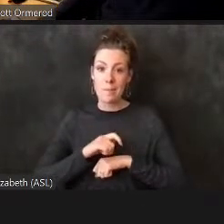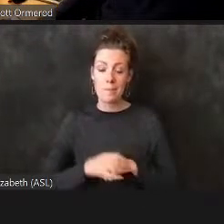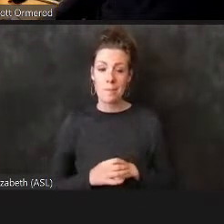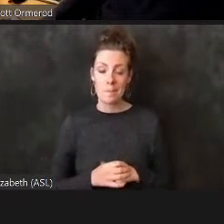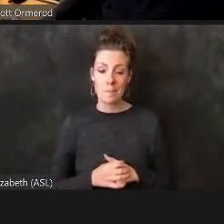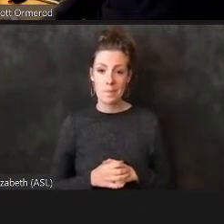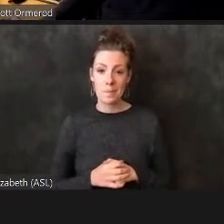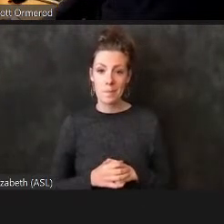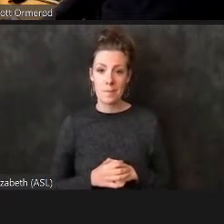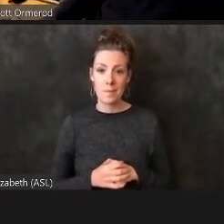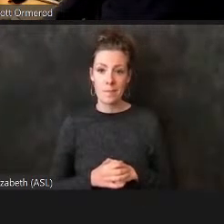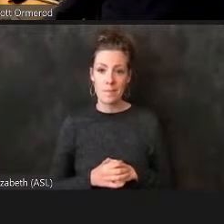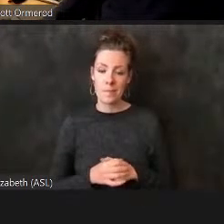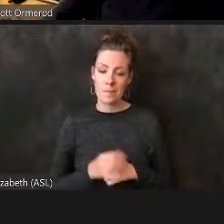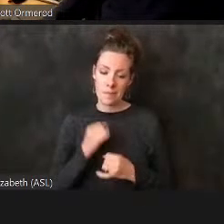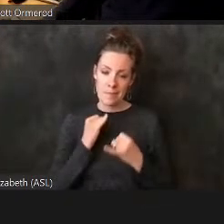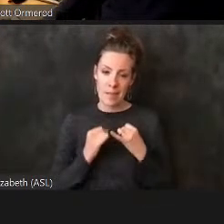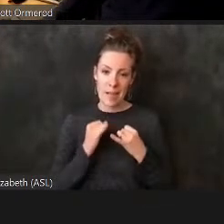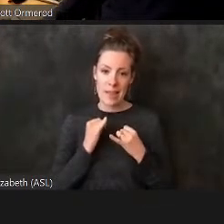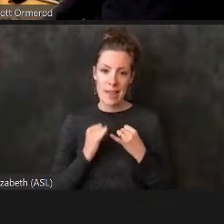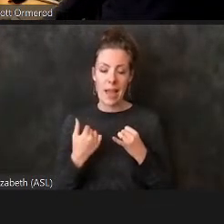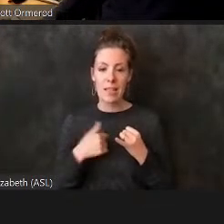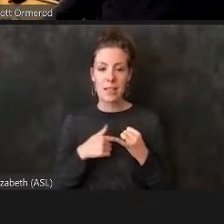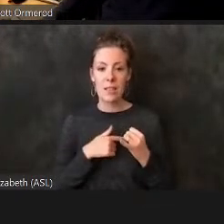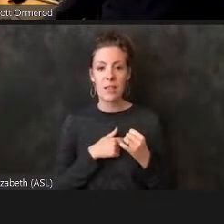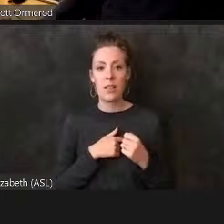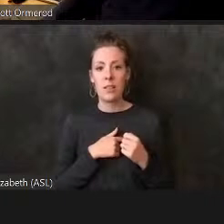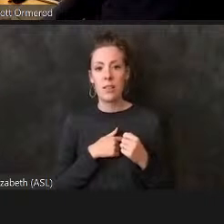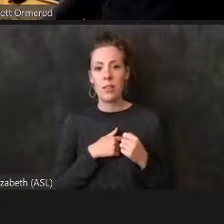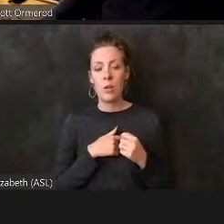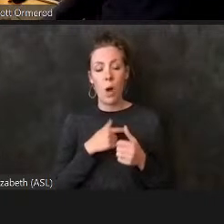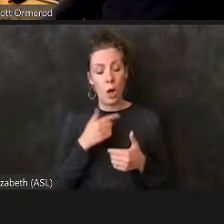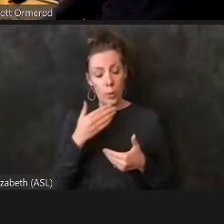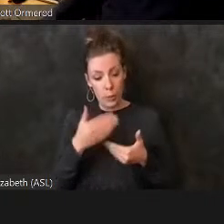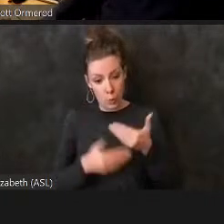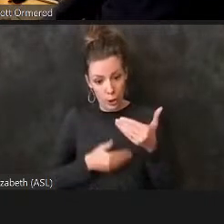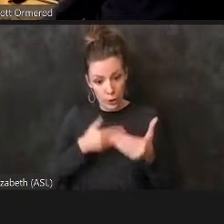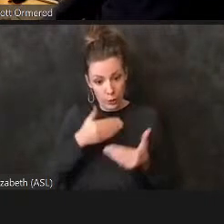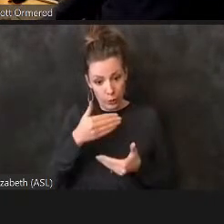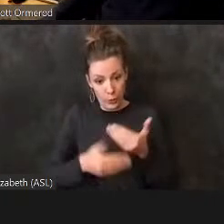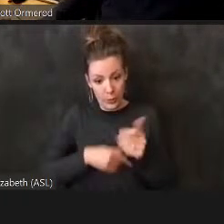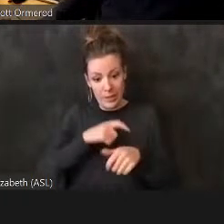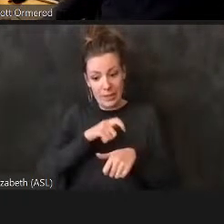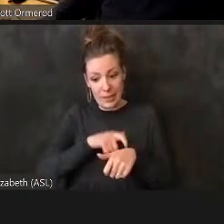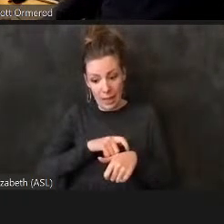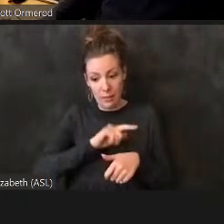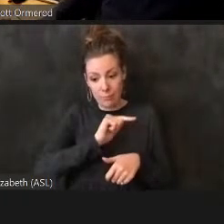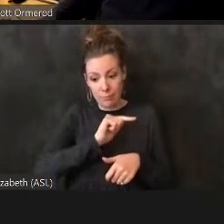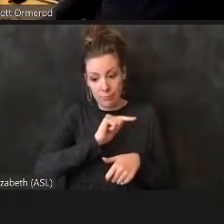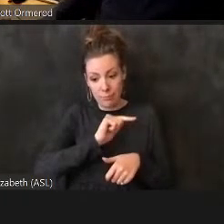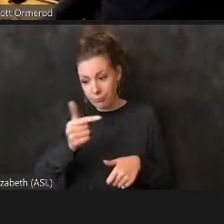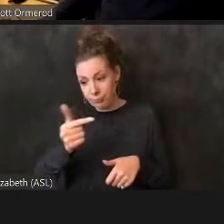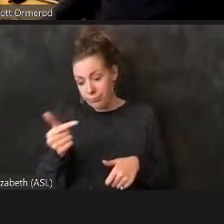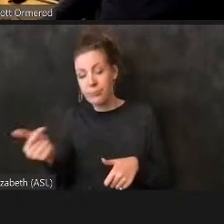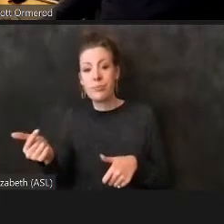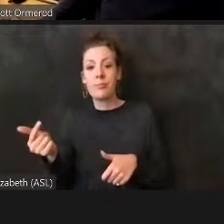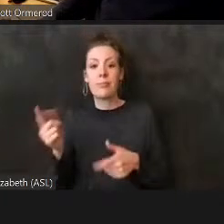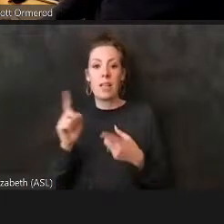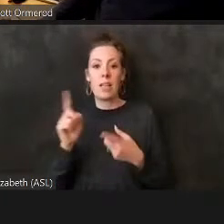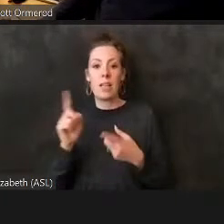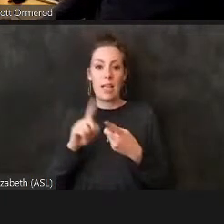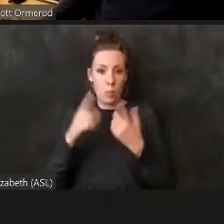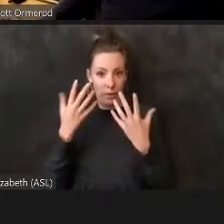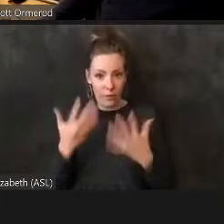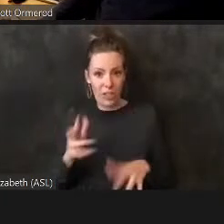tiempo. Y finalmente, en lo que nosotros estamos trabajando por este tiempo